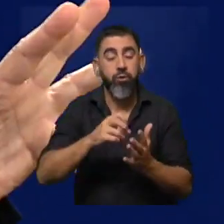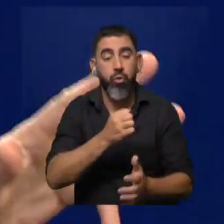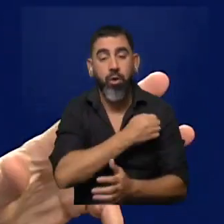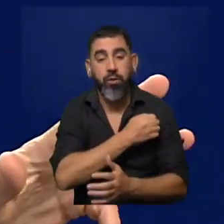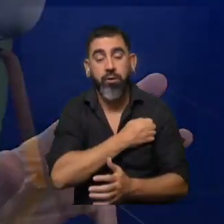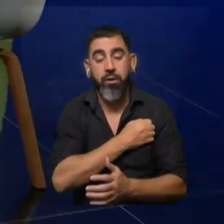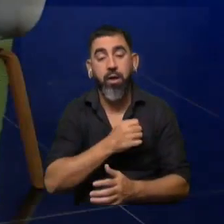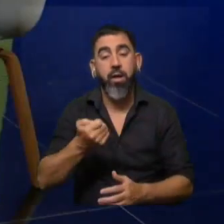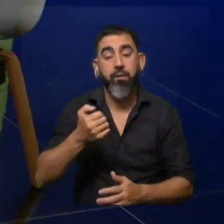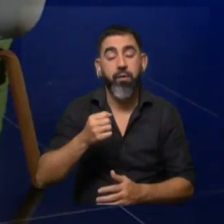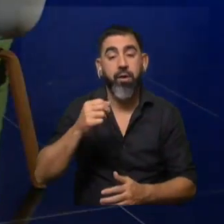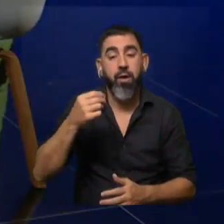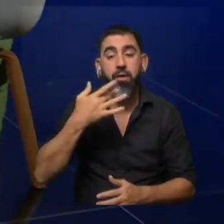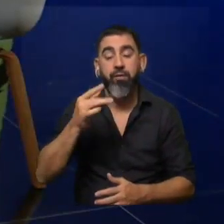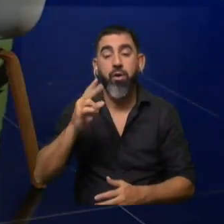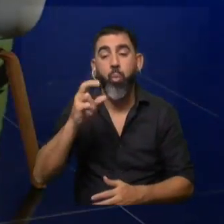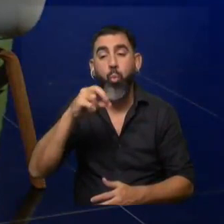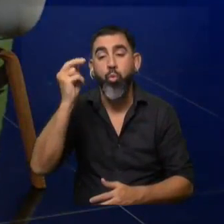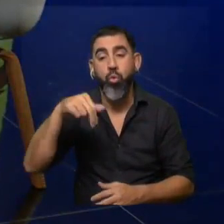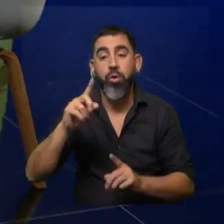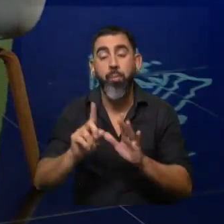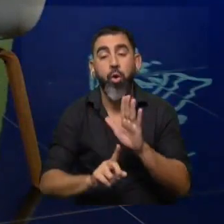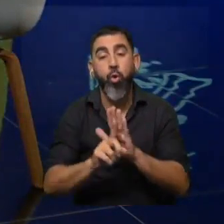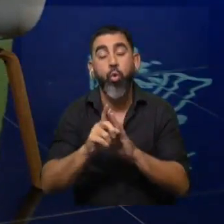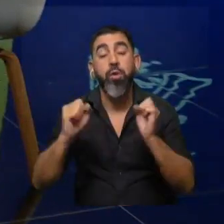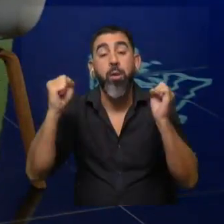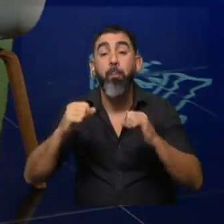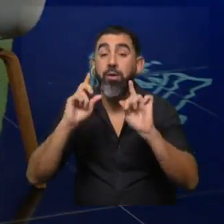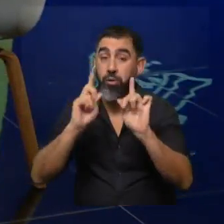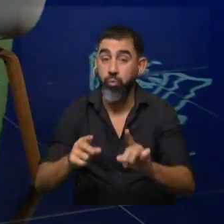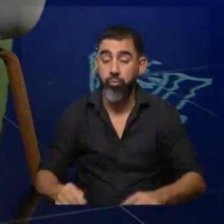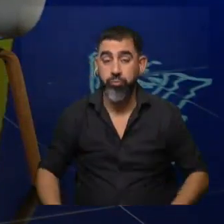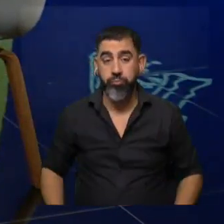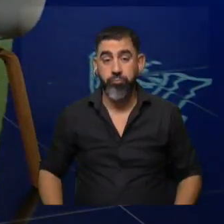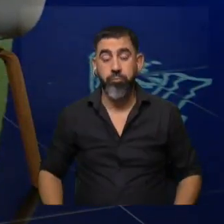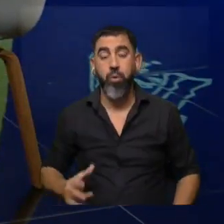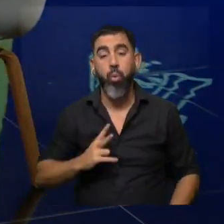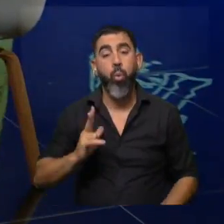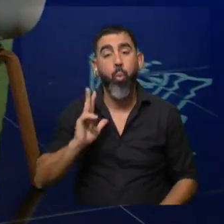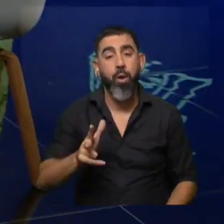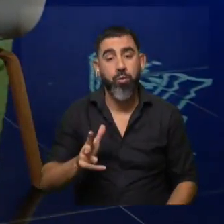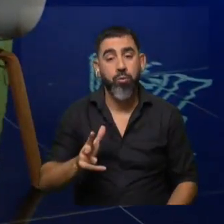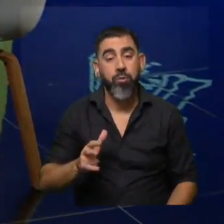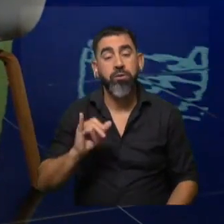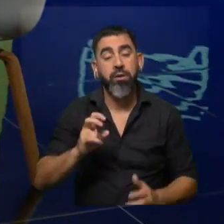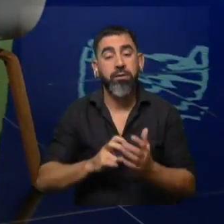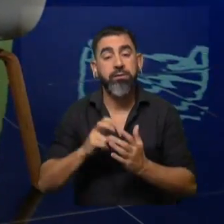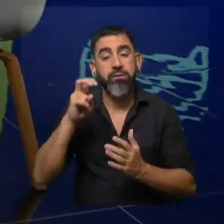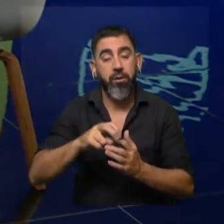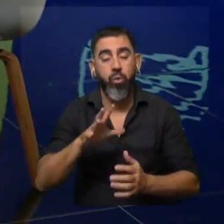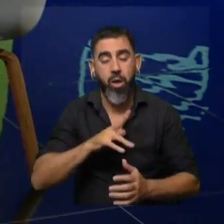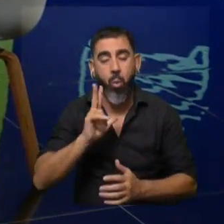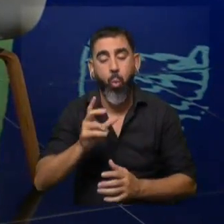y Rivera. Y el norte del departamento de Paysandú. Perfecto. ¿Humanos? Sí, en Salto. En Salto. En